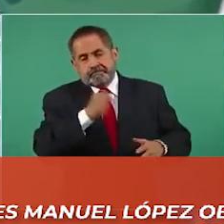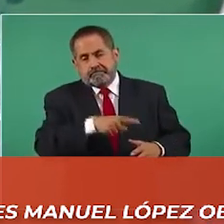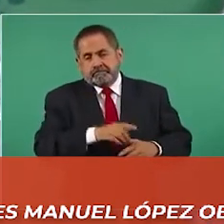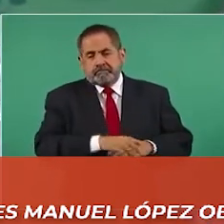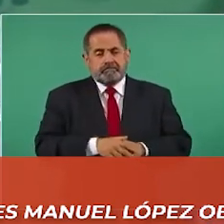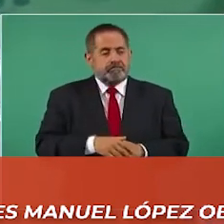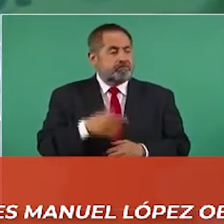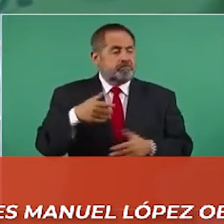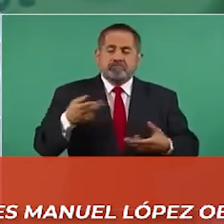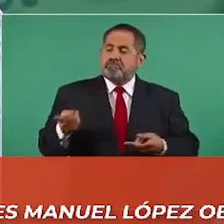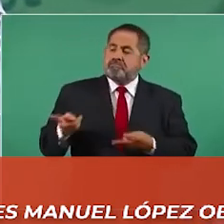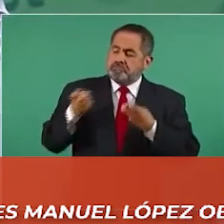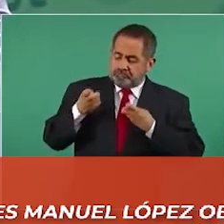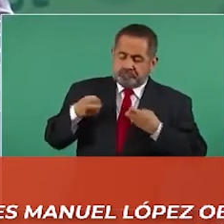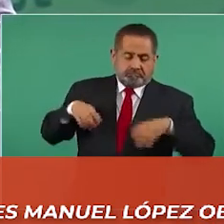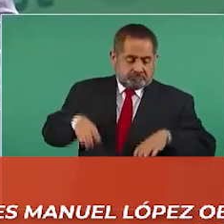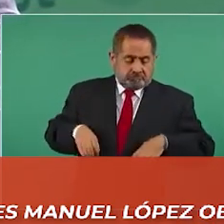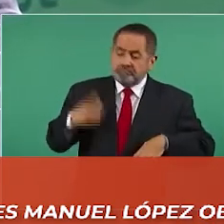y a mandar